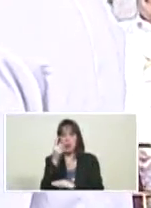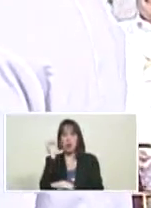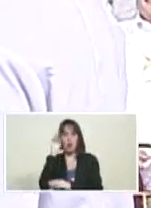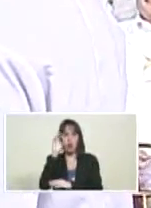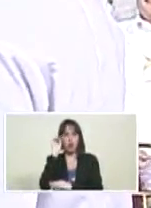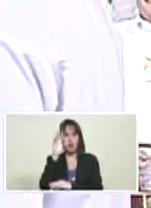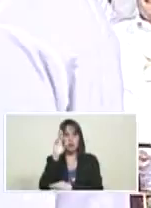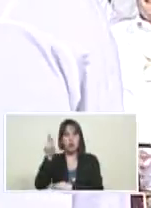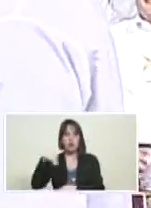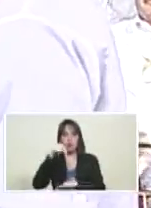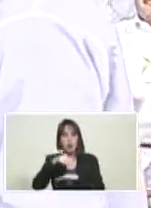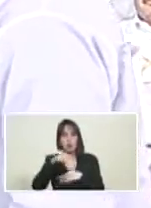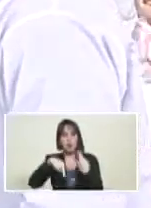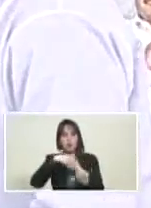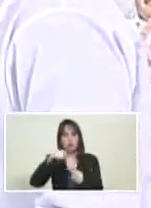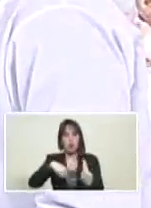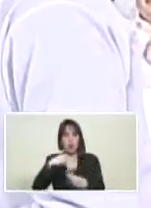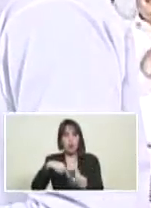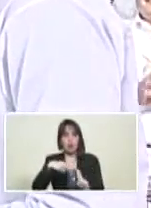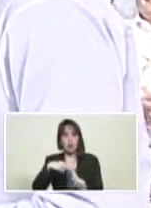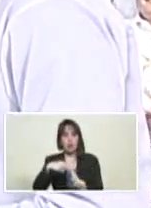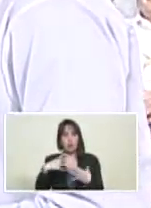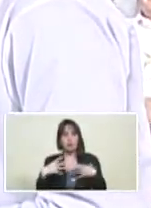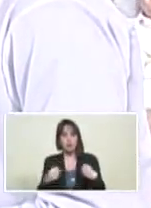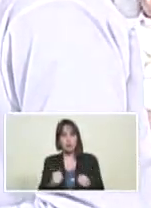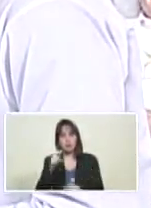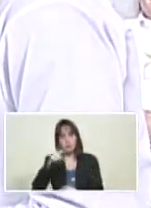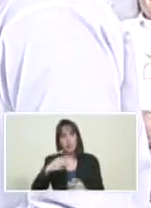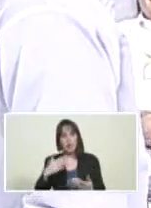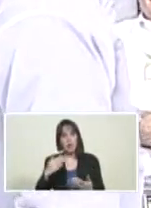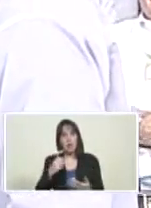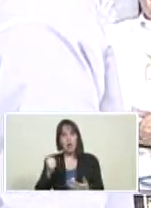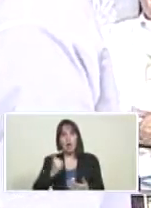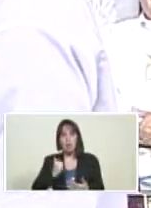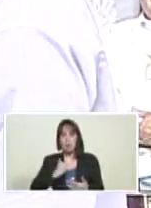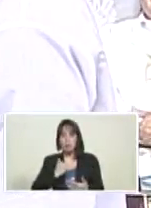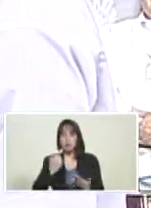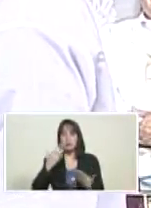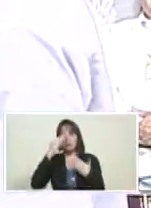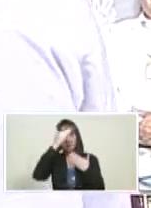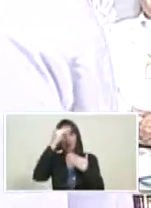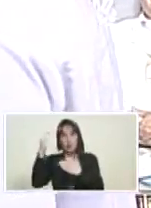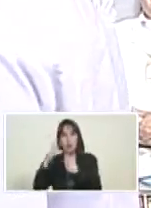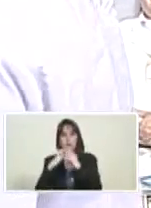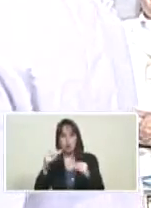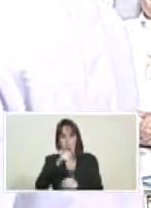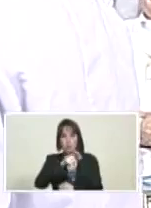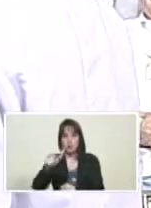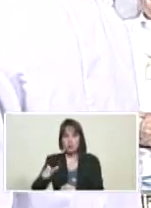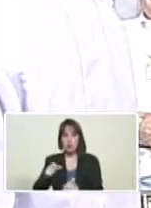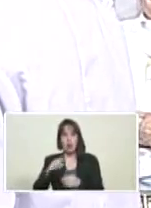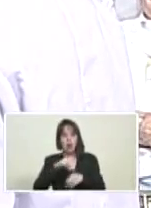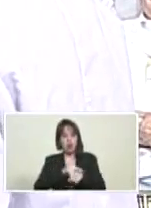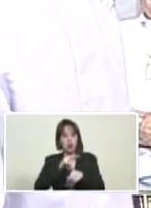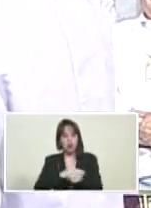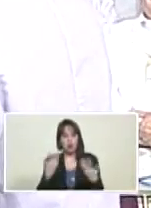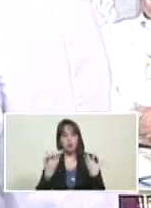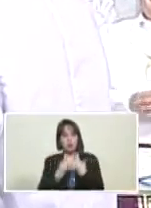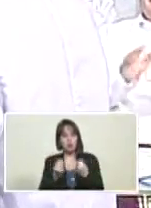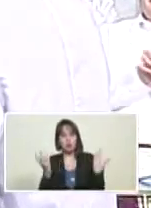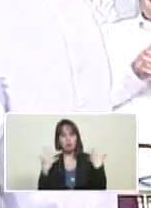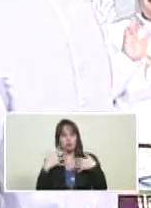Nacional Revolucionario de la Salud. Quiero también aprovechar de saludar a los compañeros constituyentes, a los médicos que nos acompañan